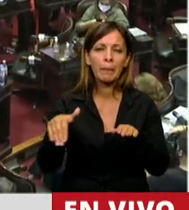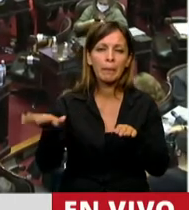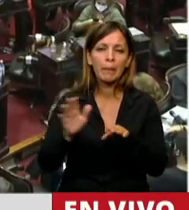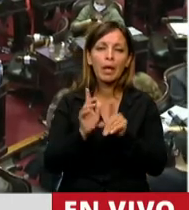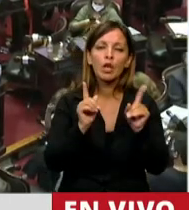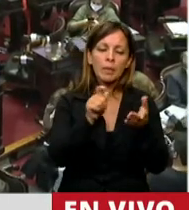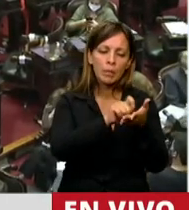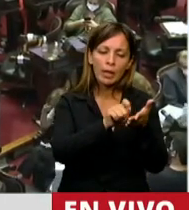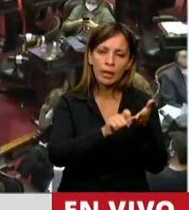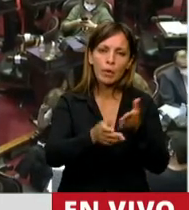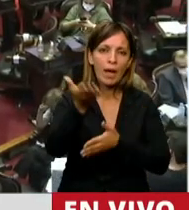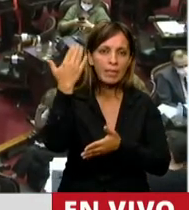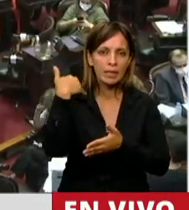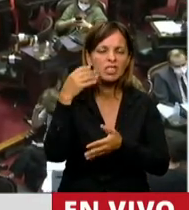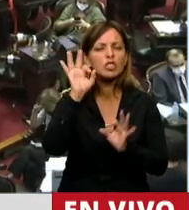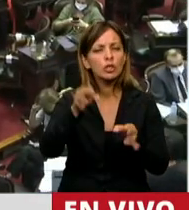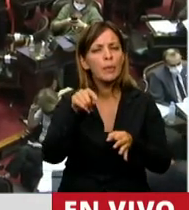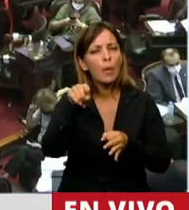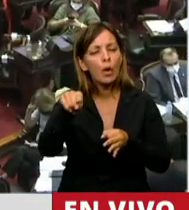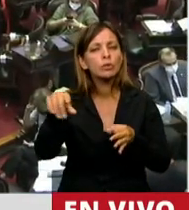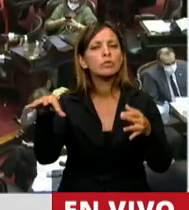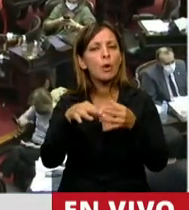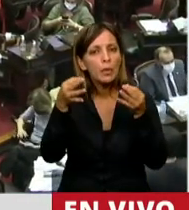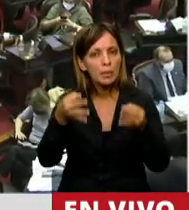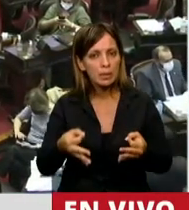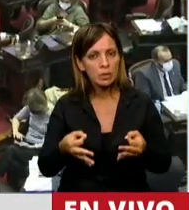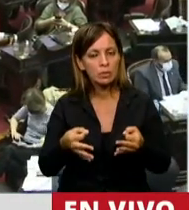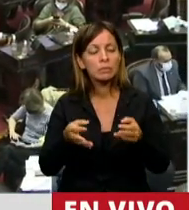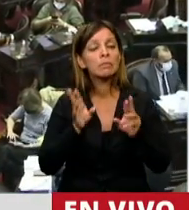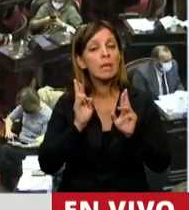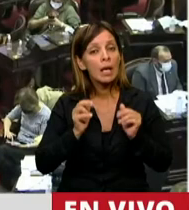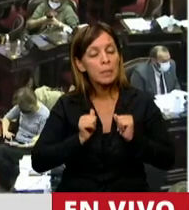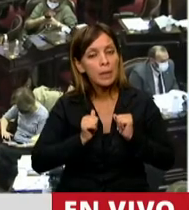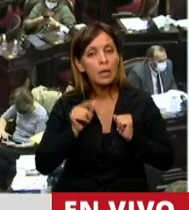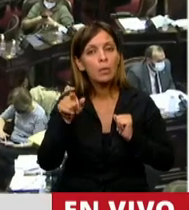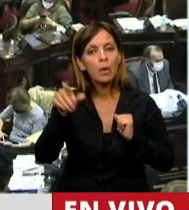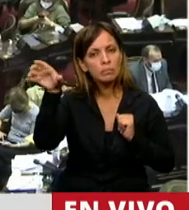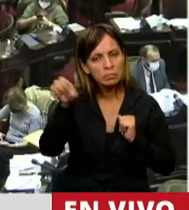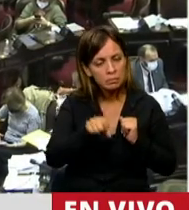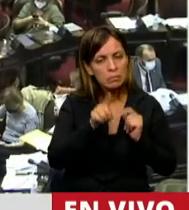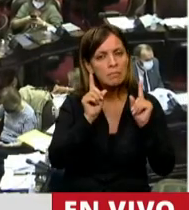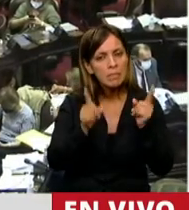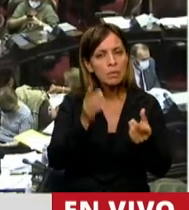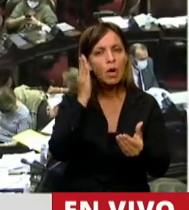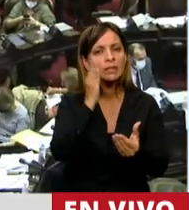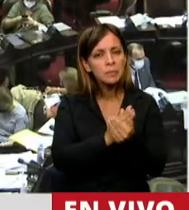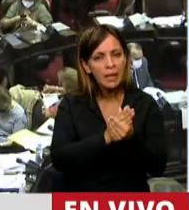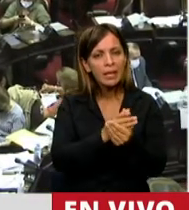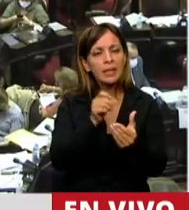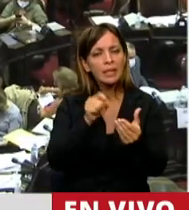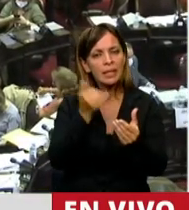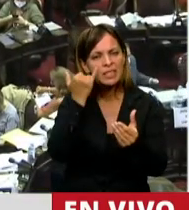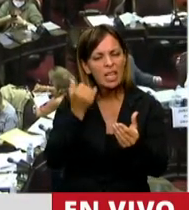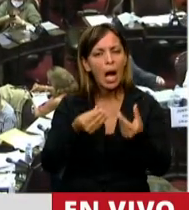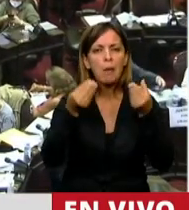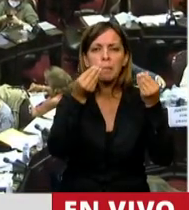Sé de su compromiso para con las víctimas y espero que traiga a este recinto el expediente que ha sido